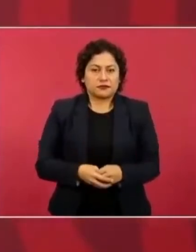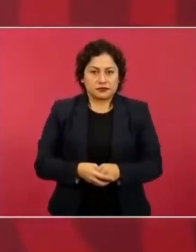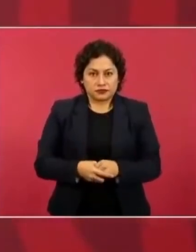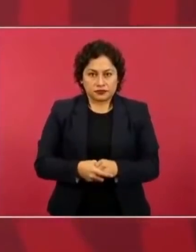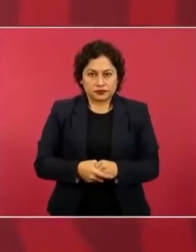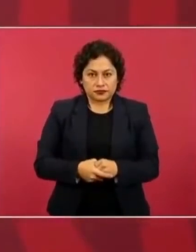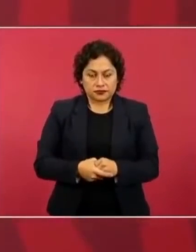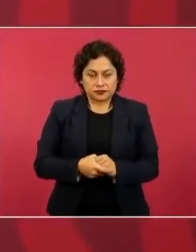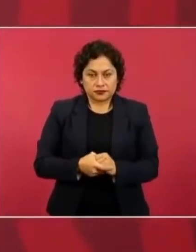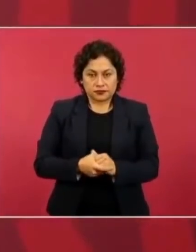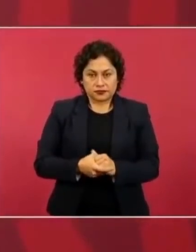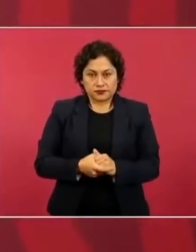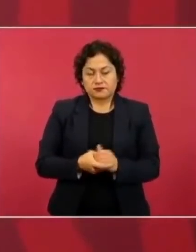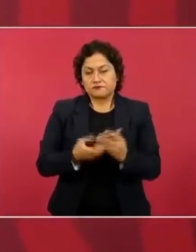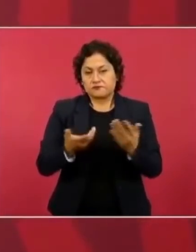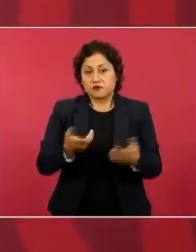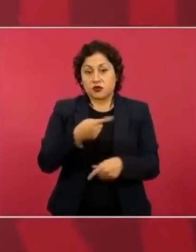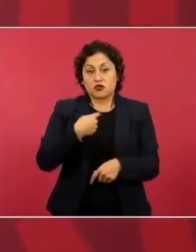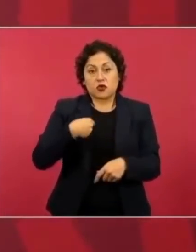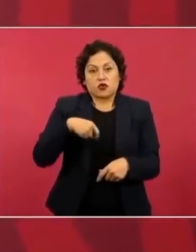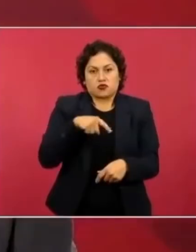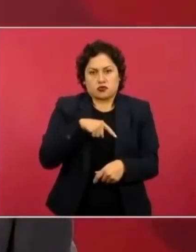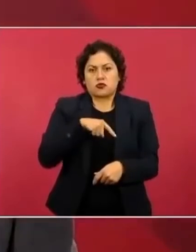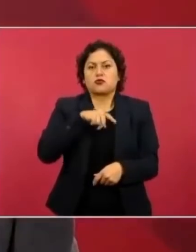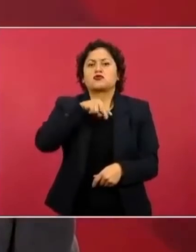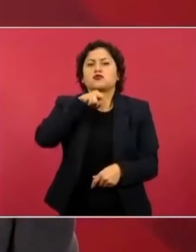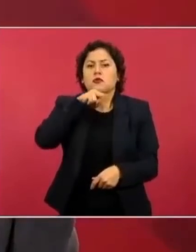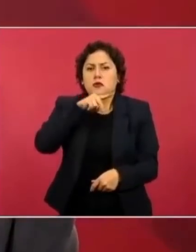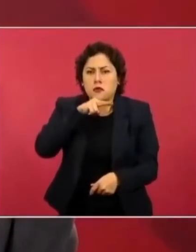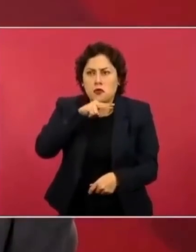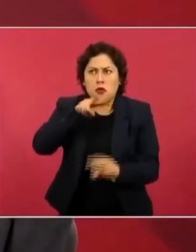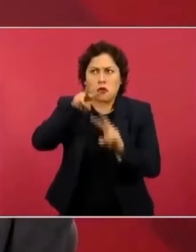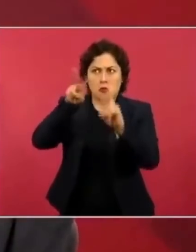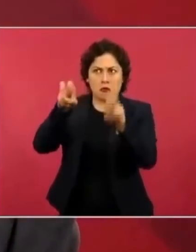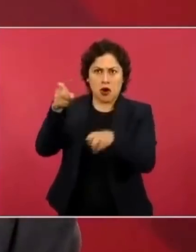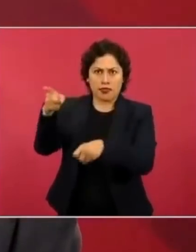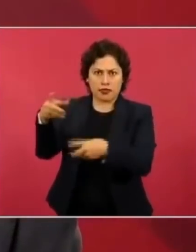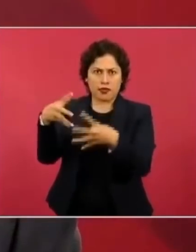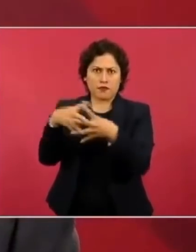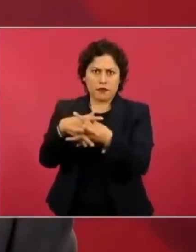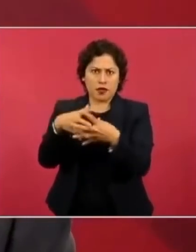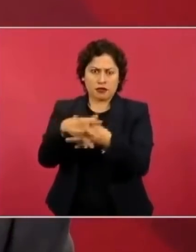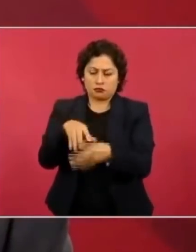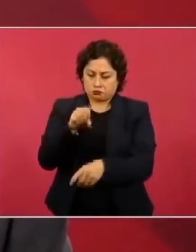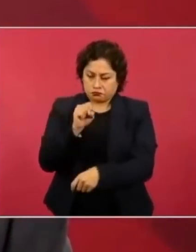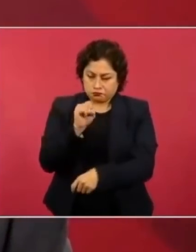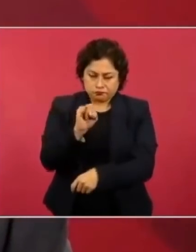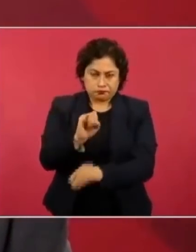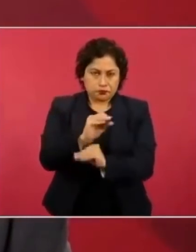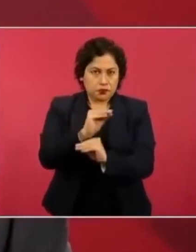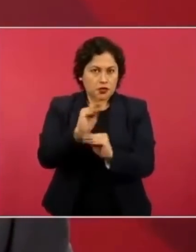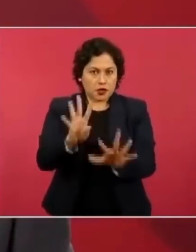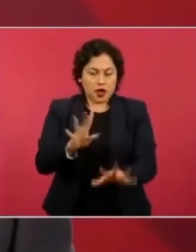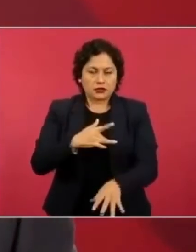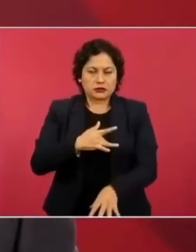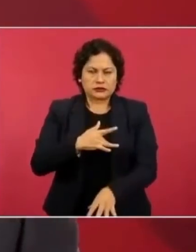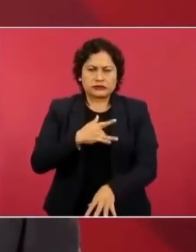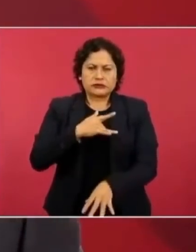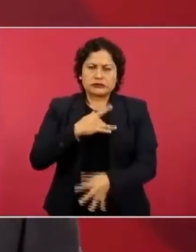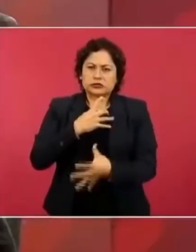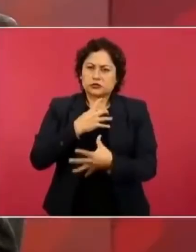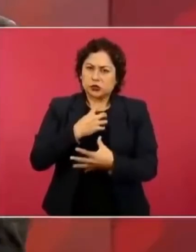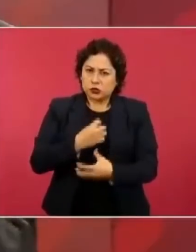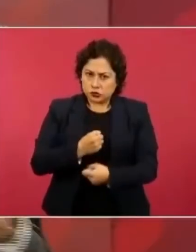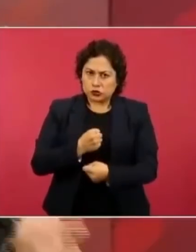No podemos ser ajenos, pues, no podemos darle la espalda a eso, pero los efectos que pueda